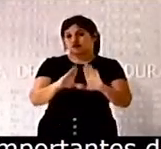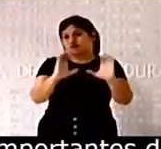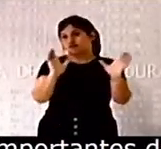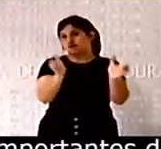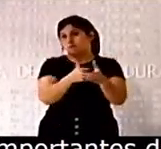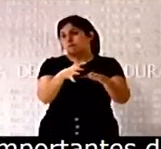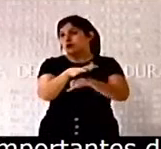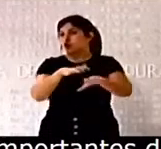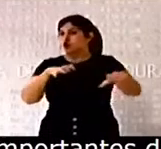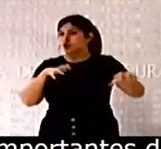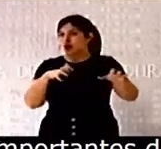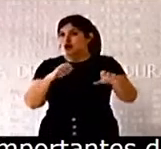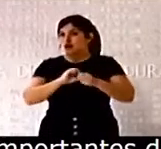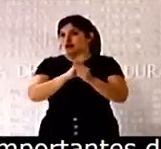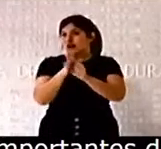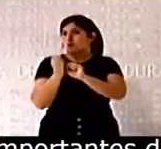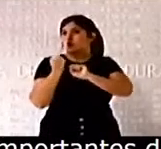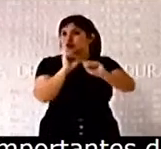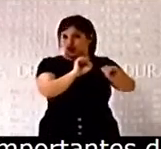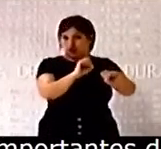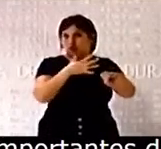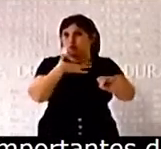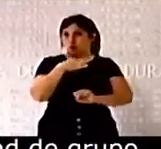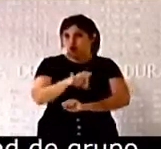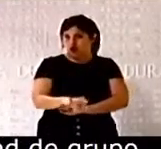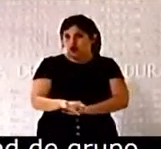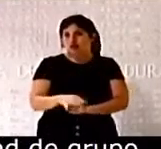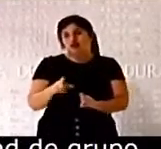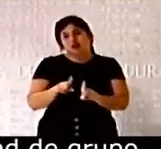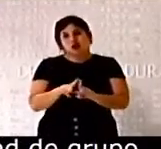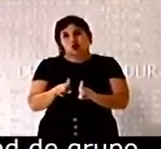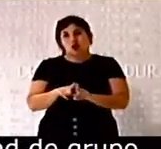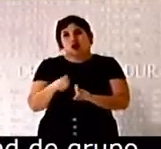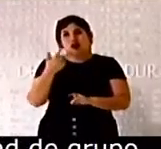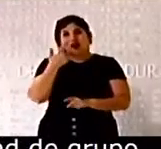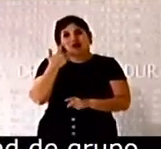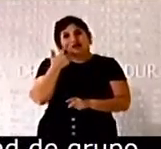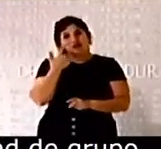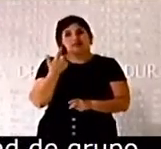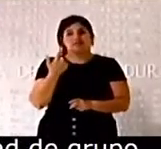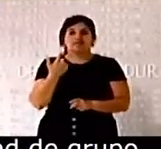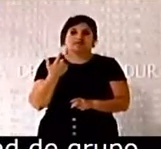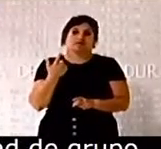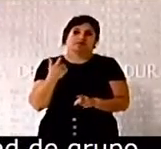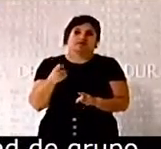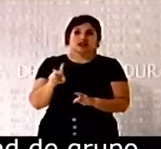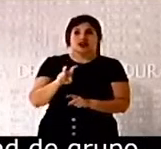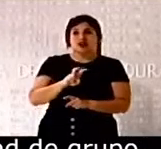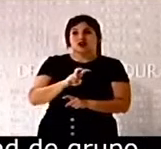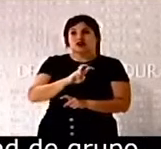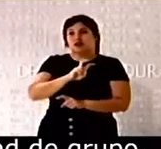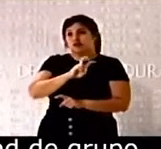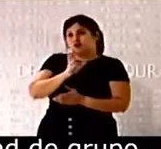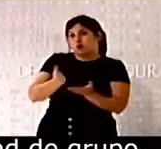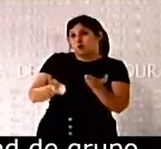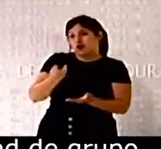habíamos comprometido, y que adelantemos tiempo con respecto a los escenarios más conservadores que teníamos, ¿no?